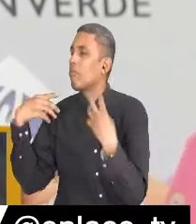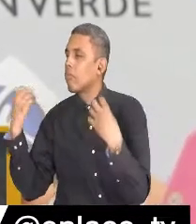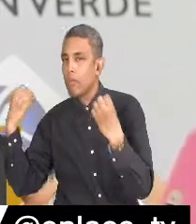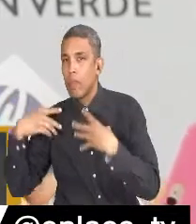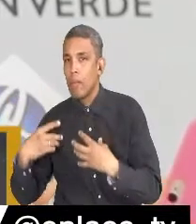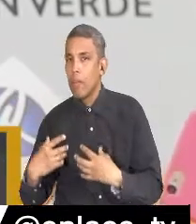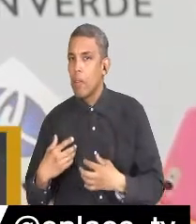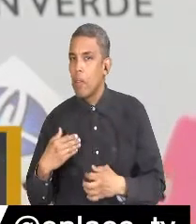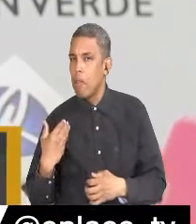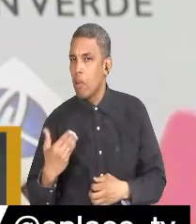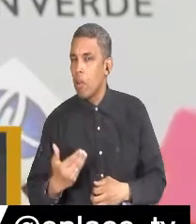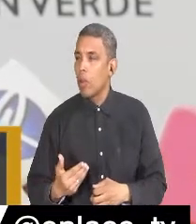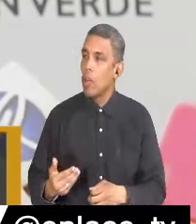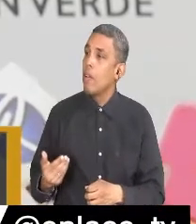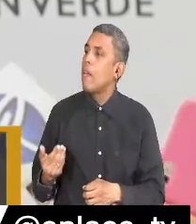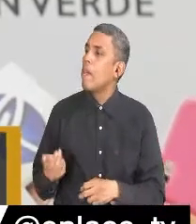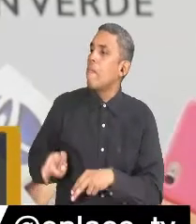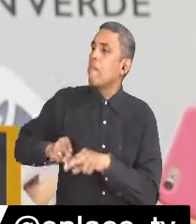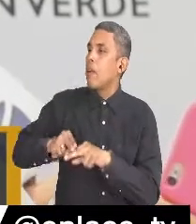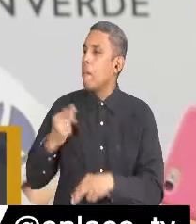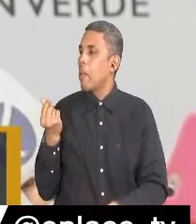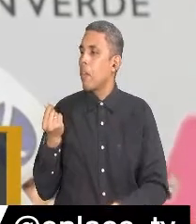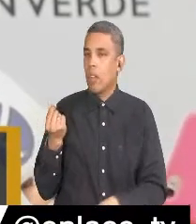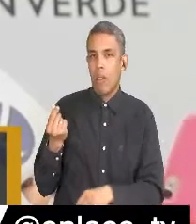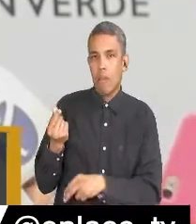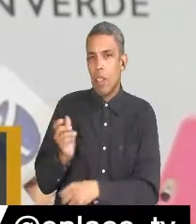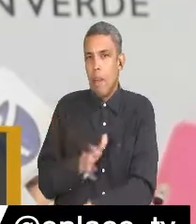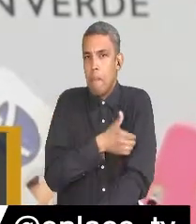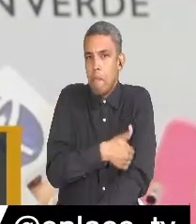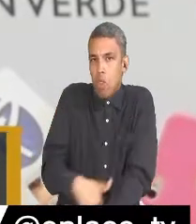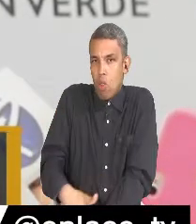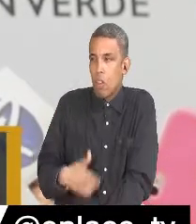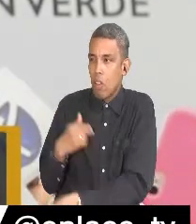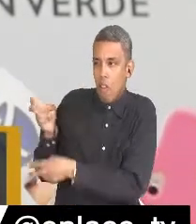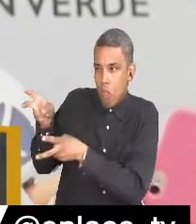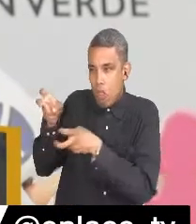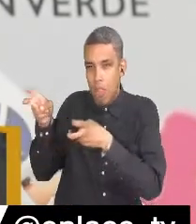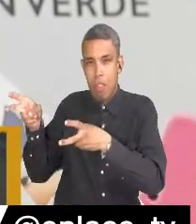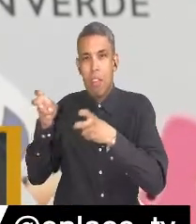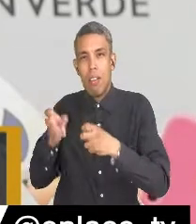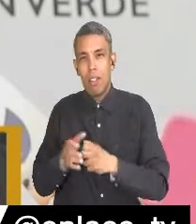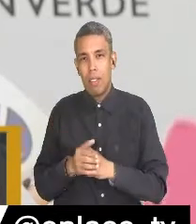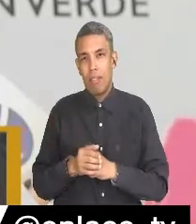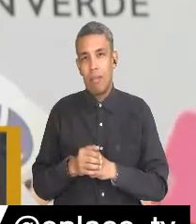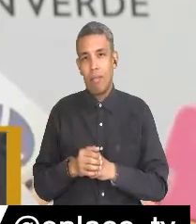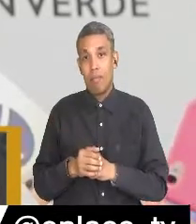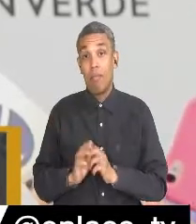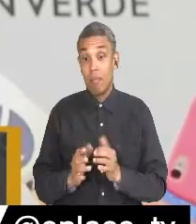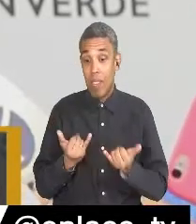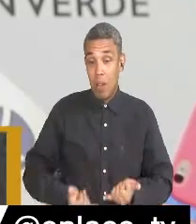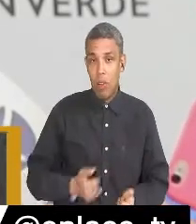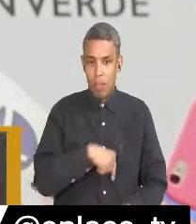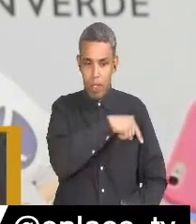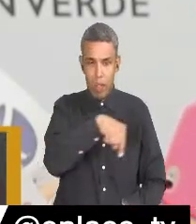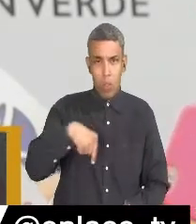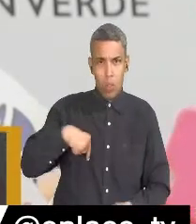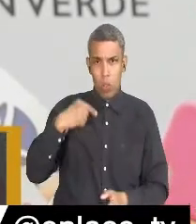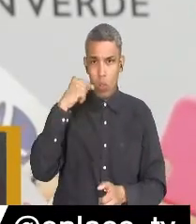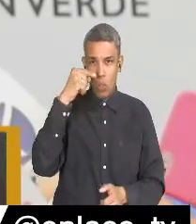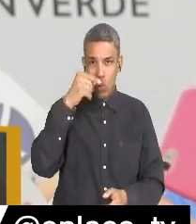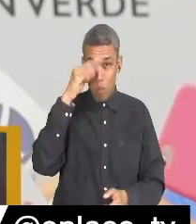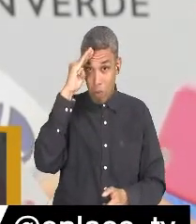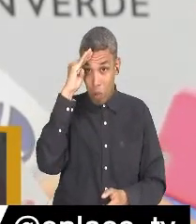nuestro deportista con nuestro gaula, indicándole y orientándole las acciones que se deben seguir